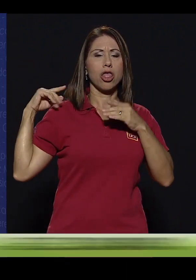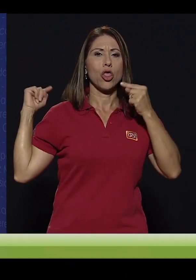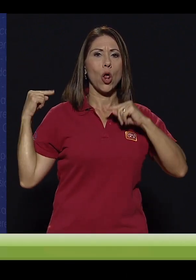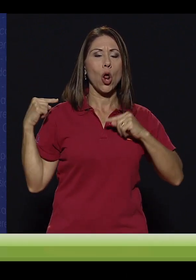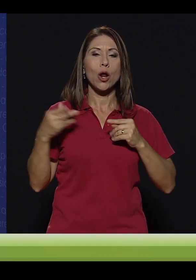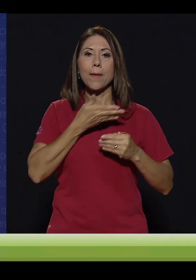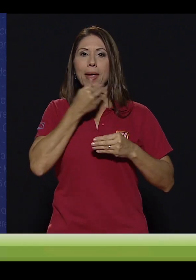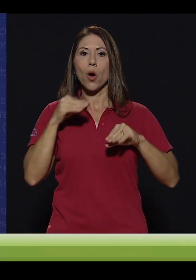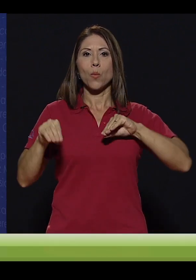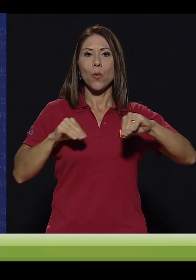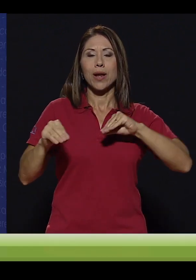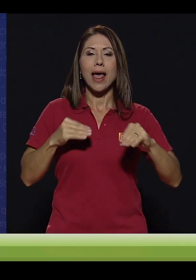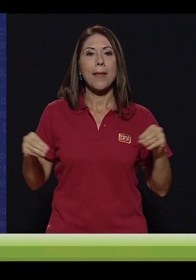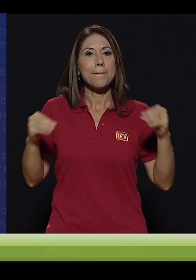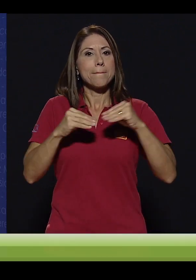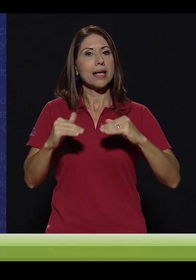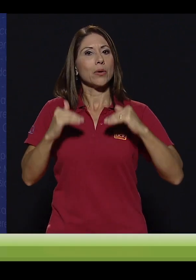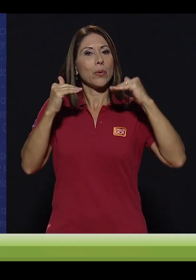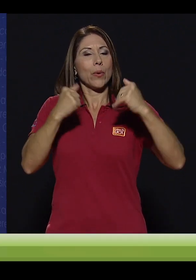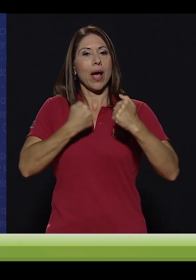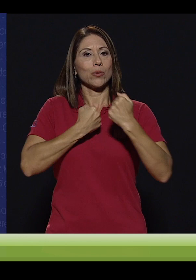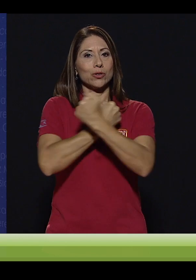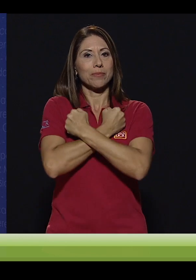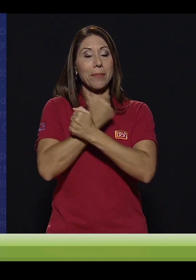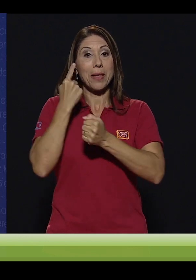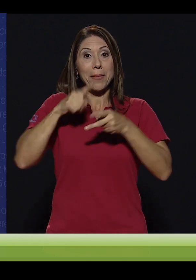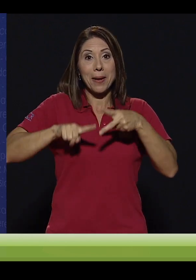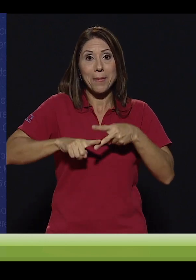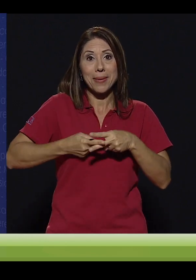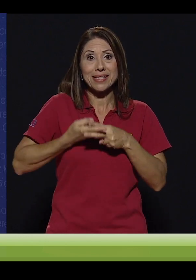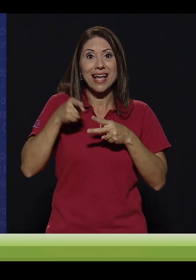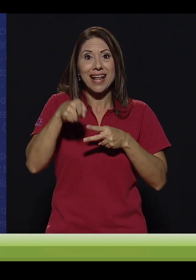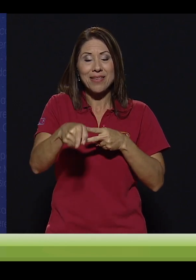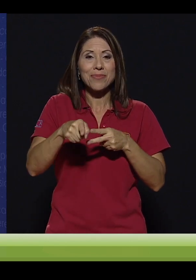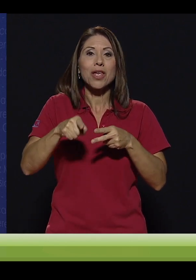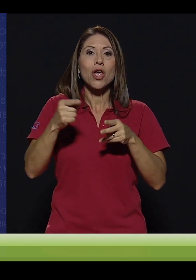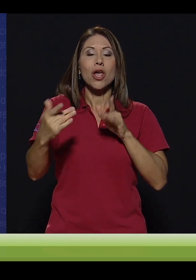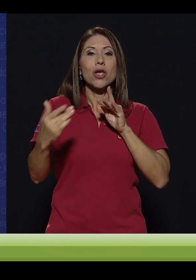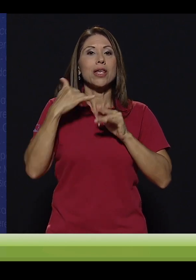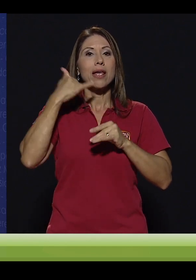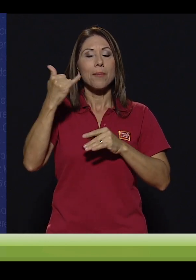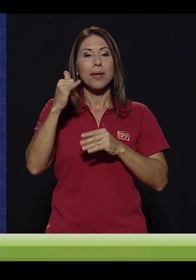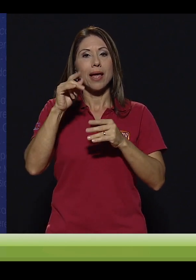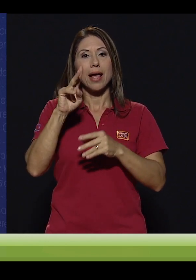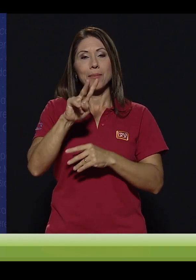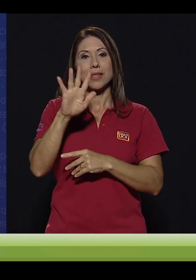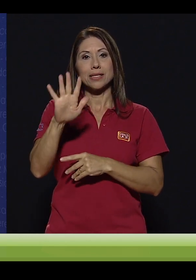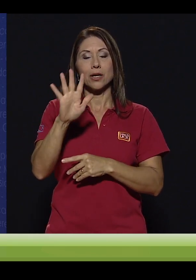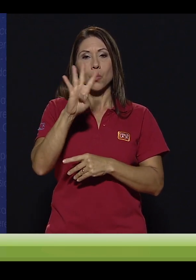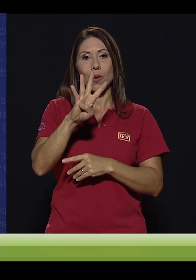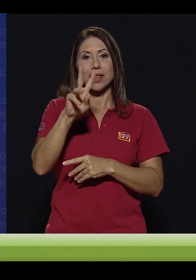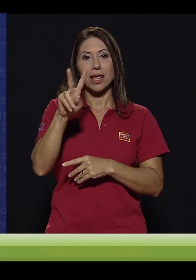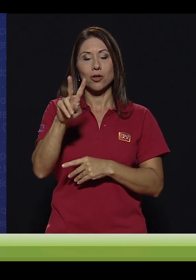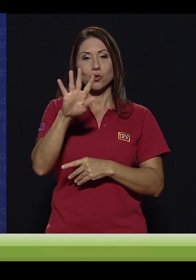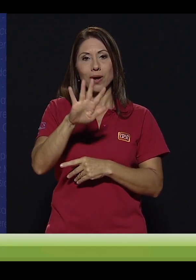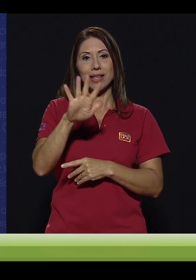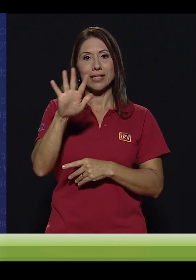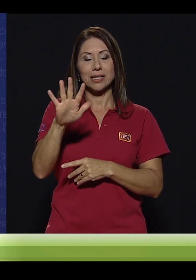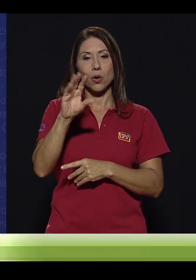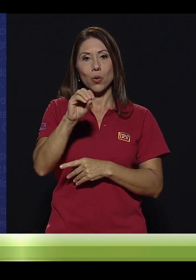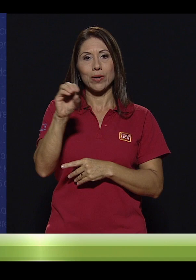espalda mejor movilidad y mayor autoestima para empezar a practicar natación comuníquese con ageco al teléfono 25 42